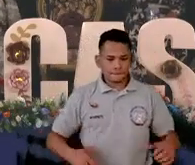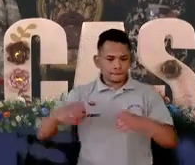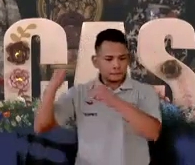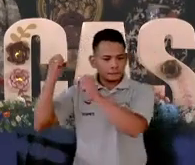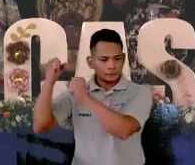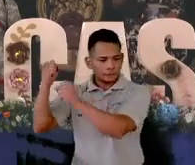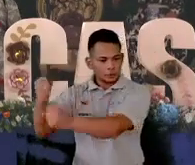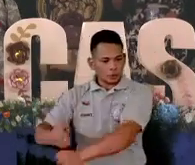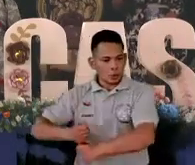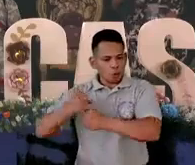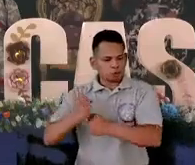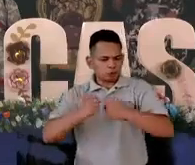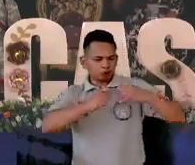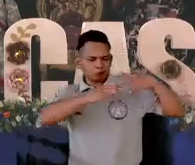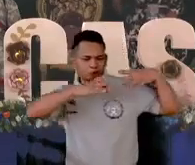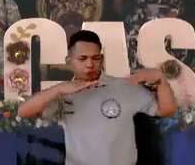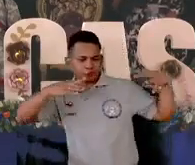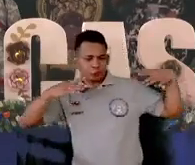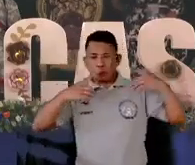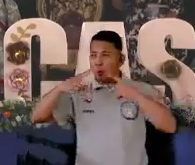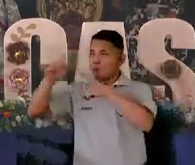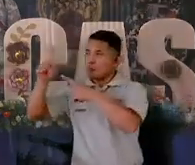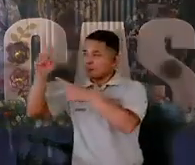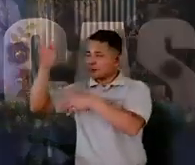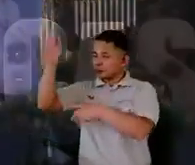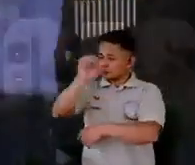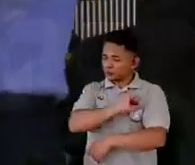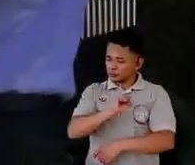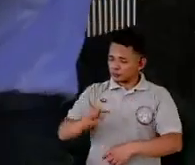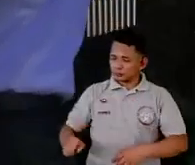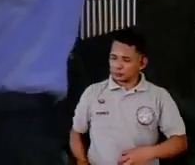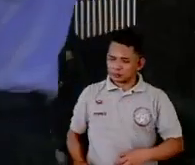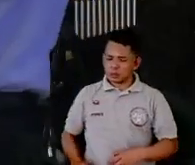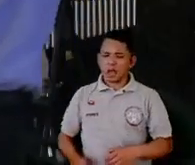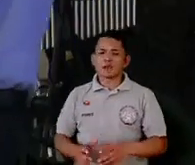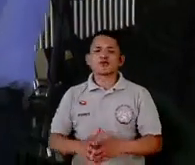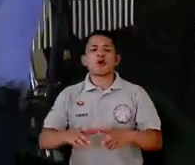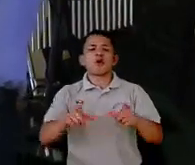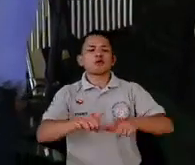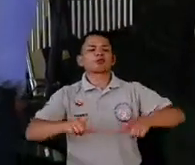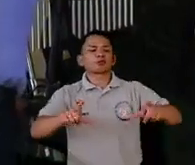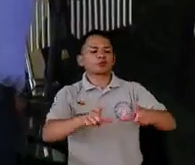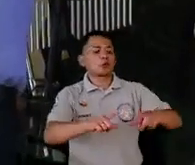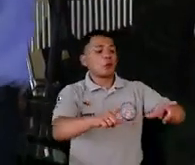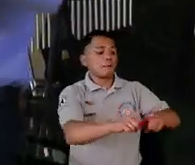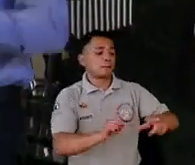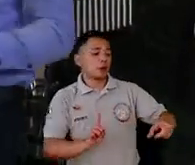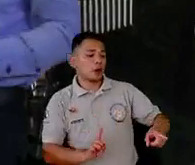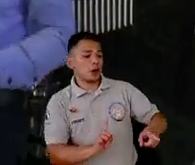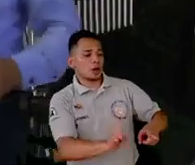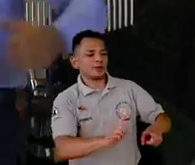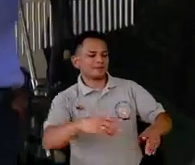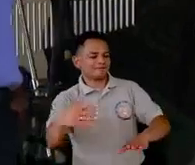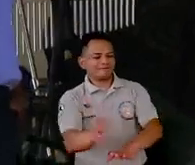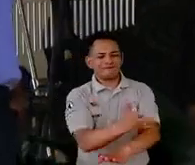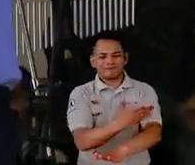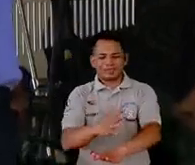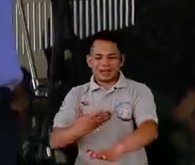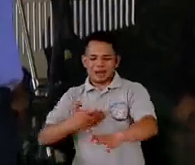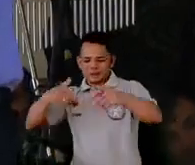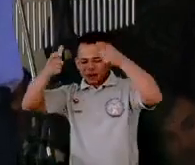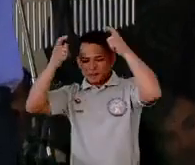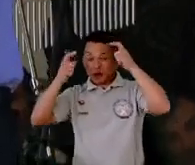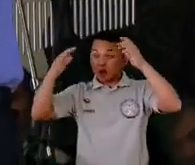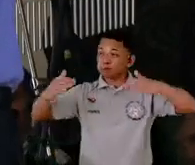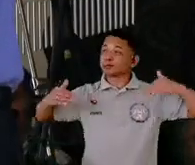Poderoso en batalla eres tú, Señor. Donde quiera que vaya cantaré, mi Rey, la grandeza